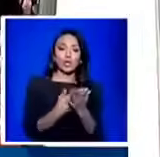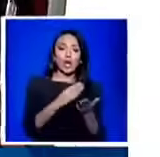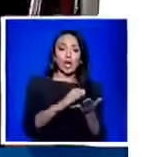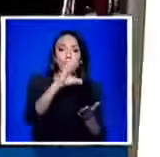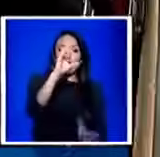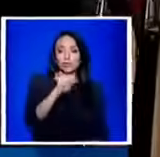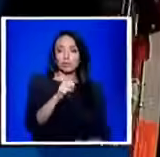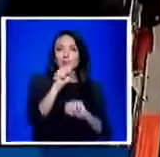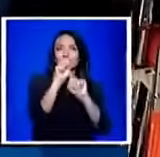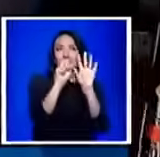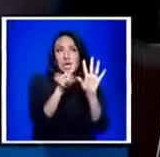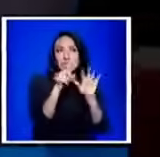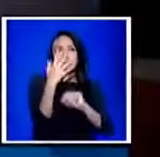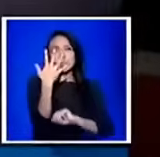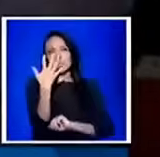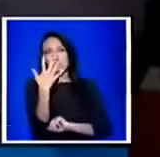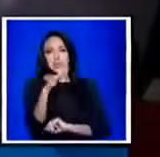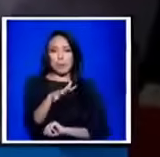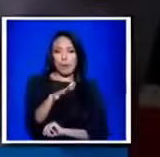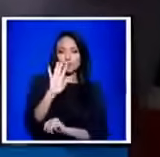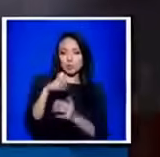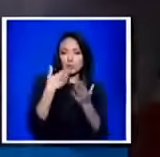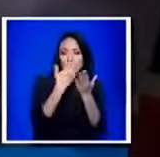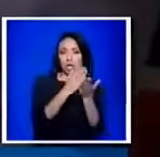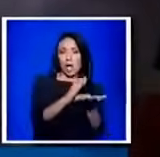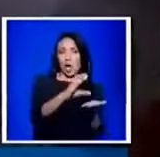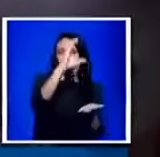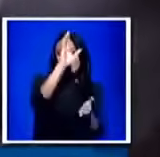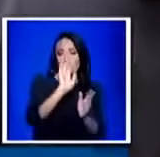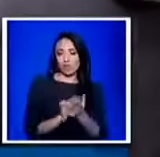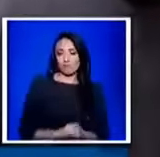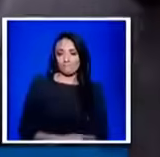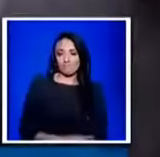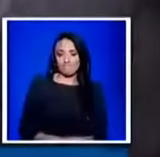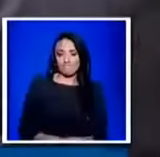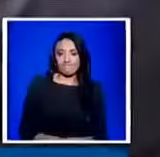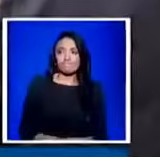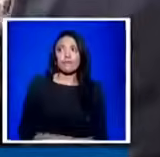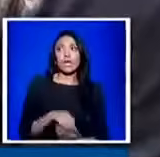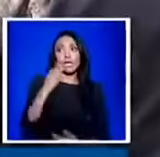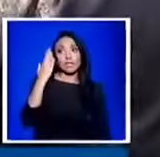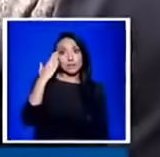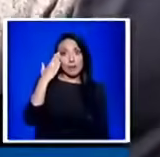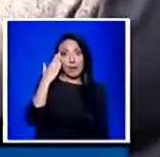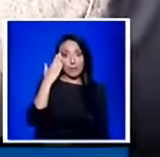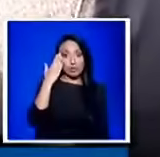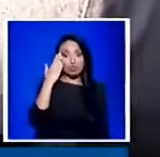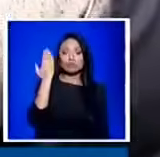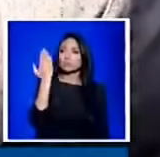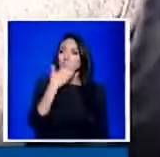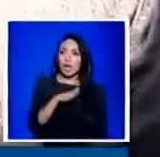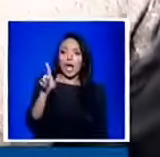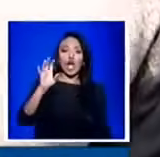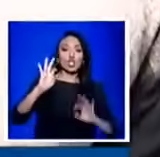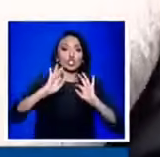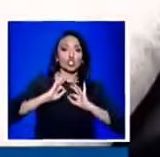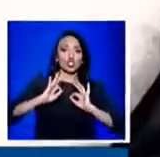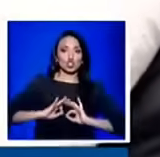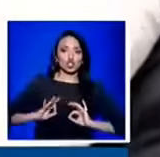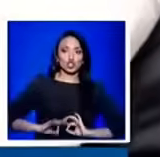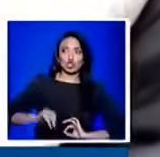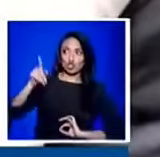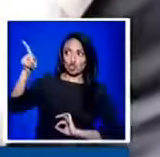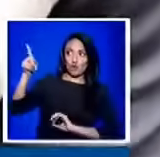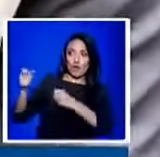las 6:15, que ya estaban por llegar al colegio y sucede el accidente. Sabemos de que ya tienen preso al